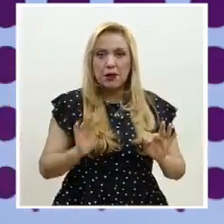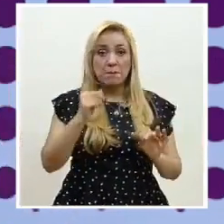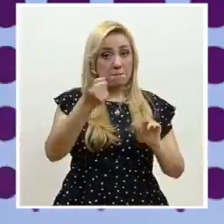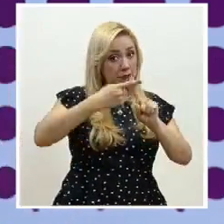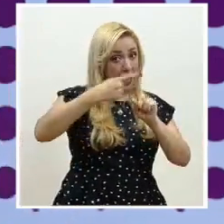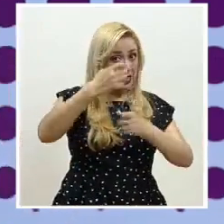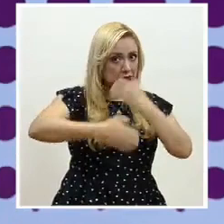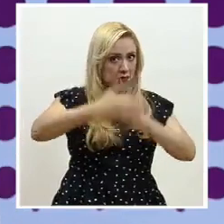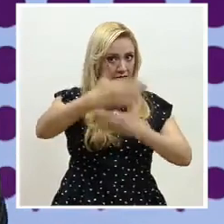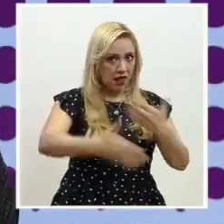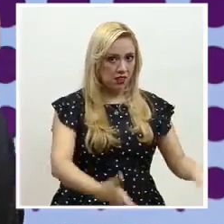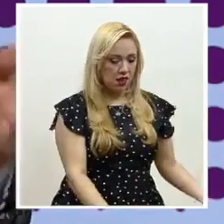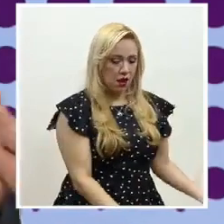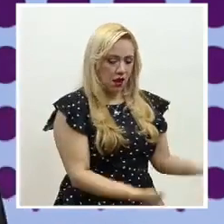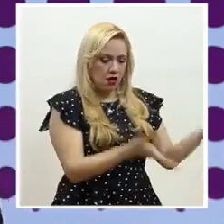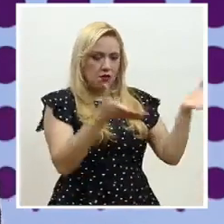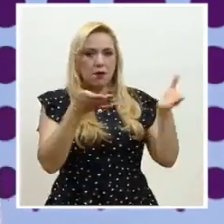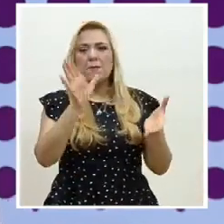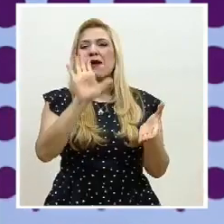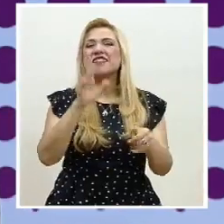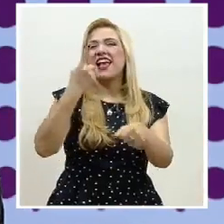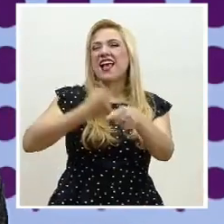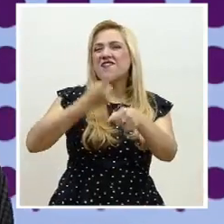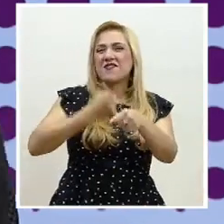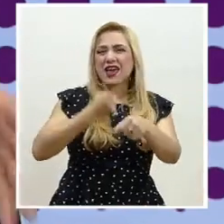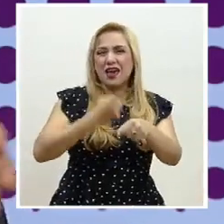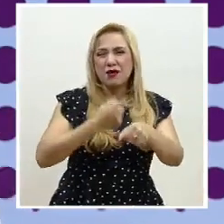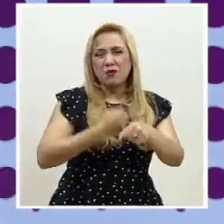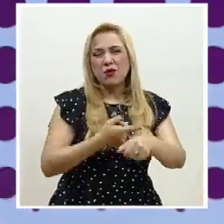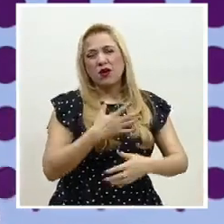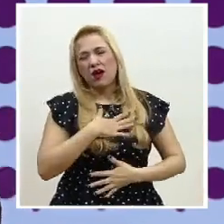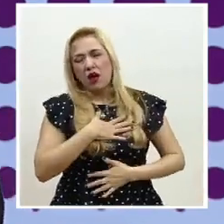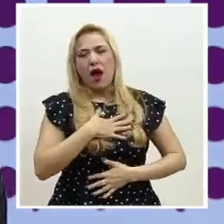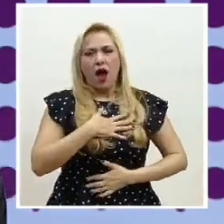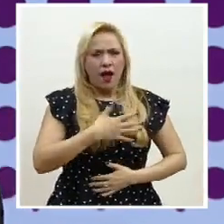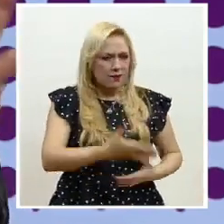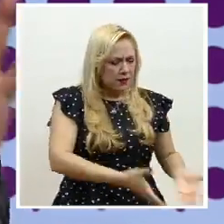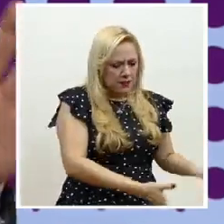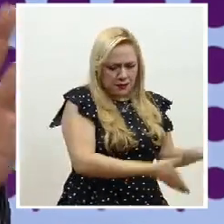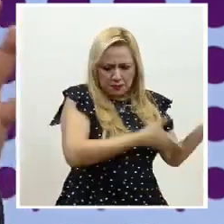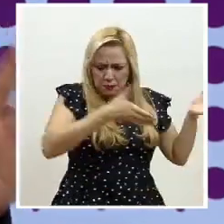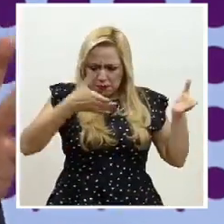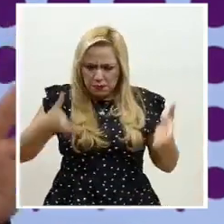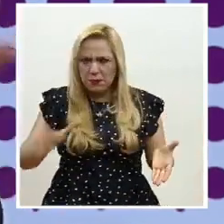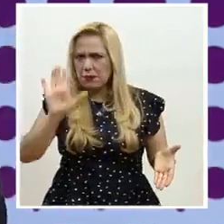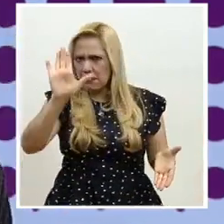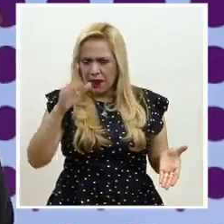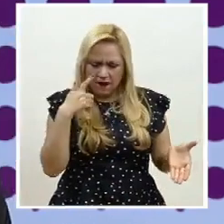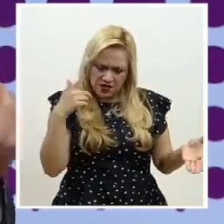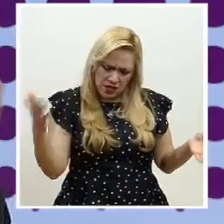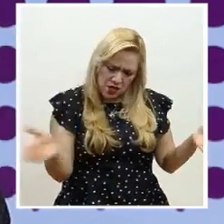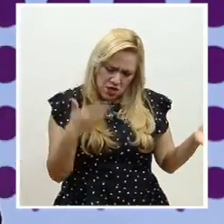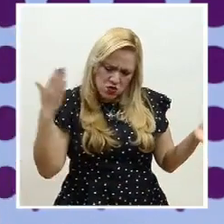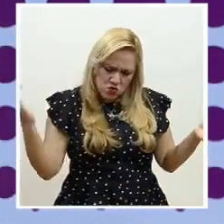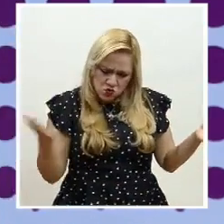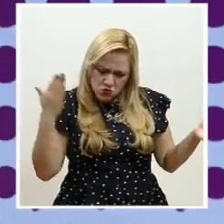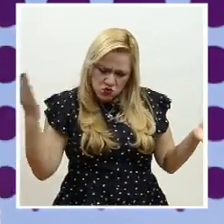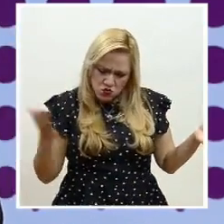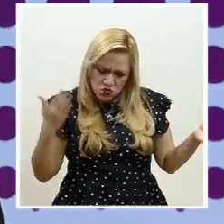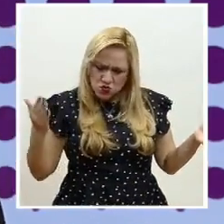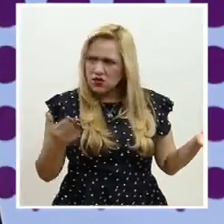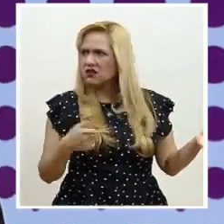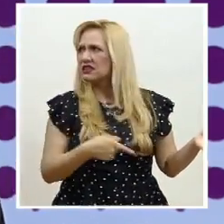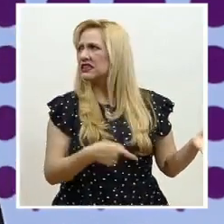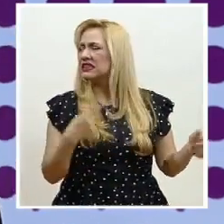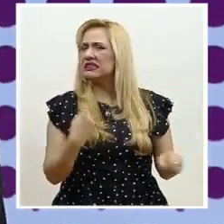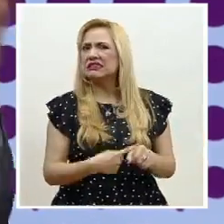ver el enfermo que vamos a cuidar, el enfermo que vamos a atender, que tenemos un diagnóstico de lo que puede pasar en este expediente,